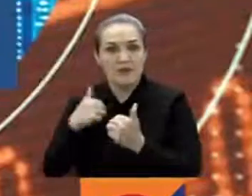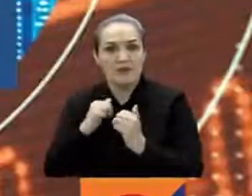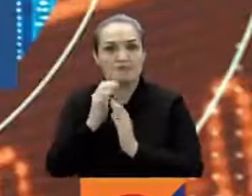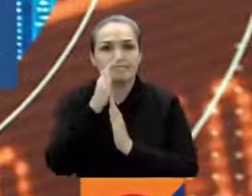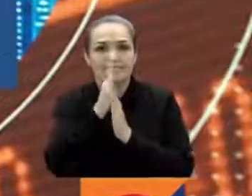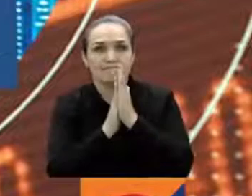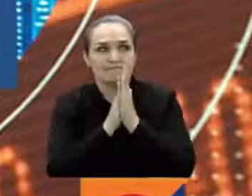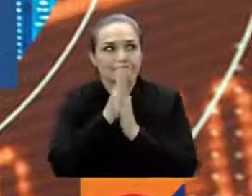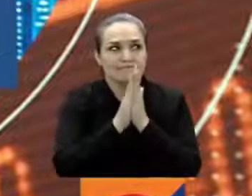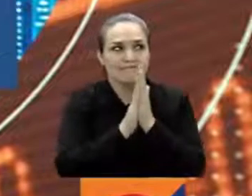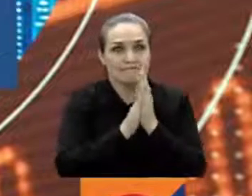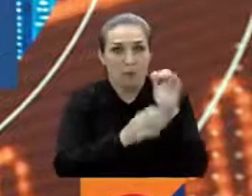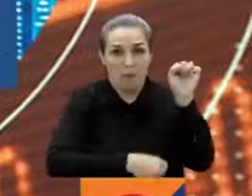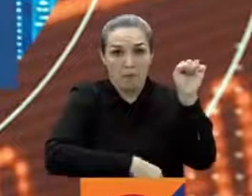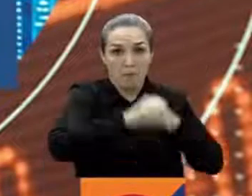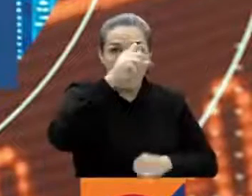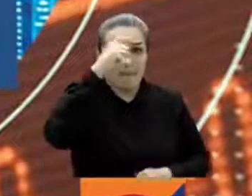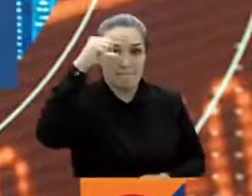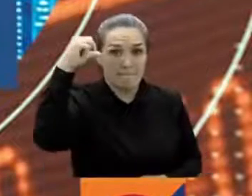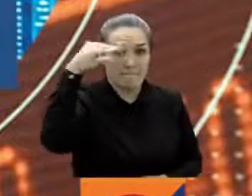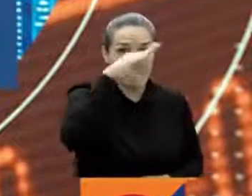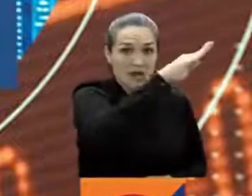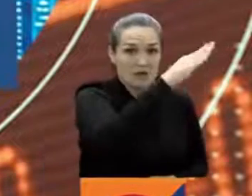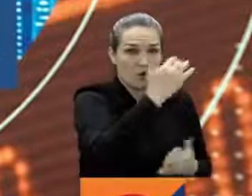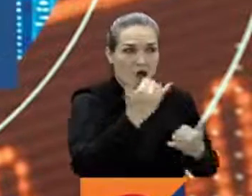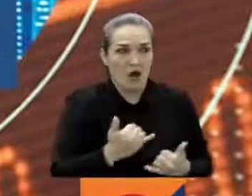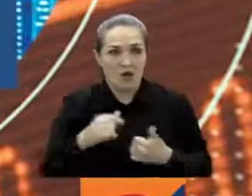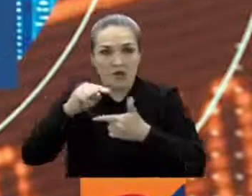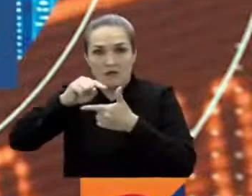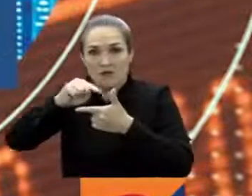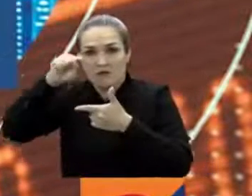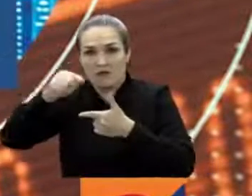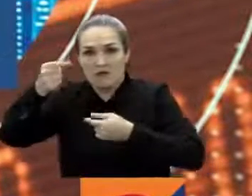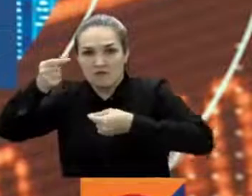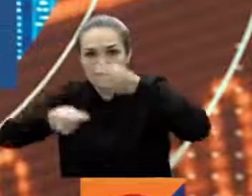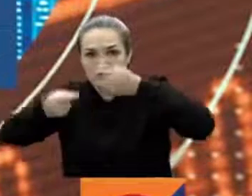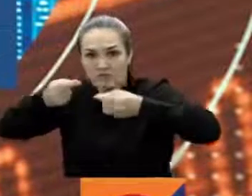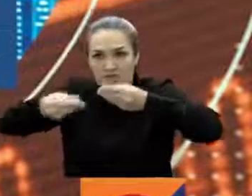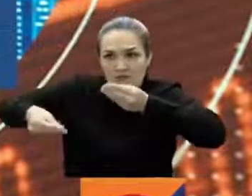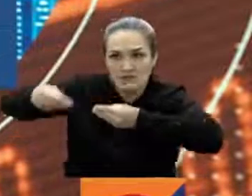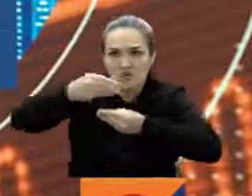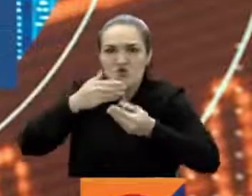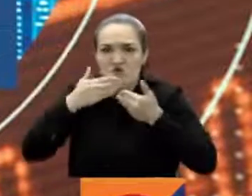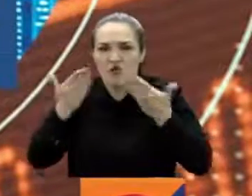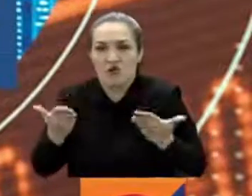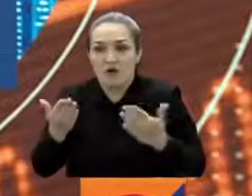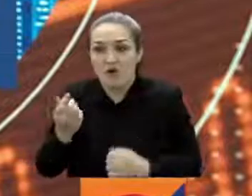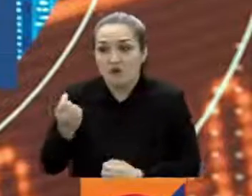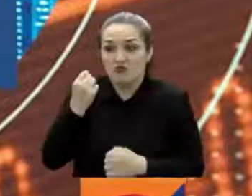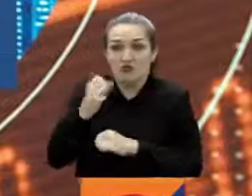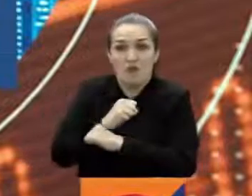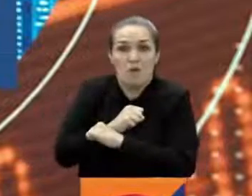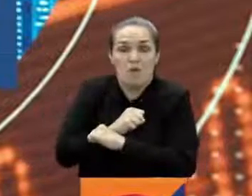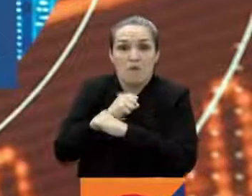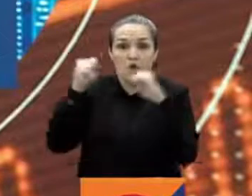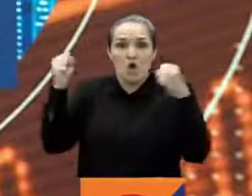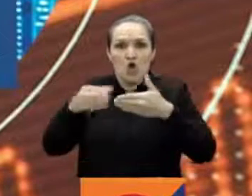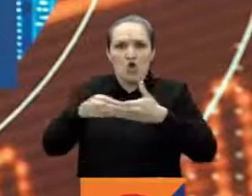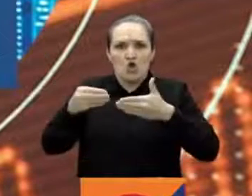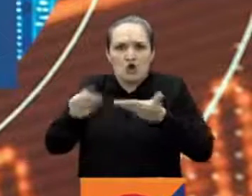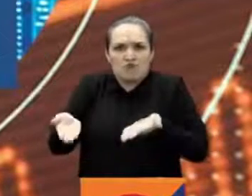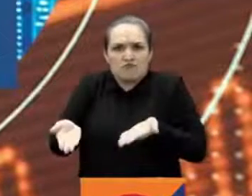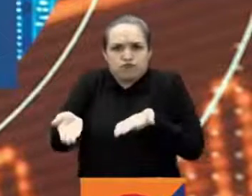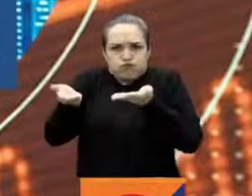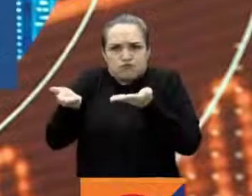por el triunfo de Gustavo Petro se reflejó hoy en la apertura de los mercados económicos. En las primeras horas el dólar subió de